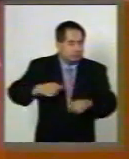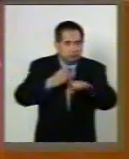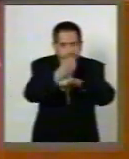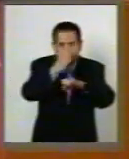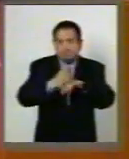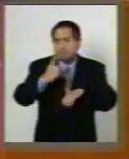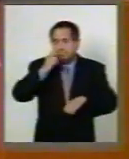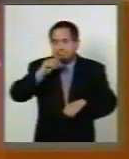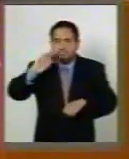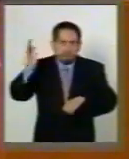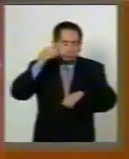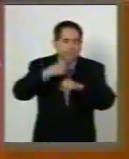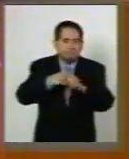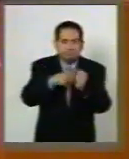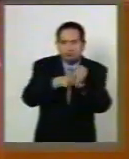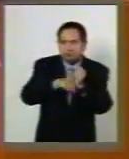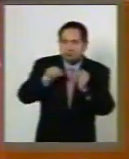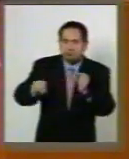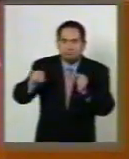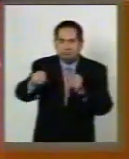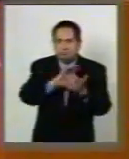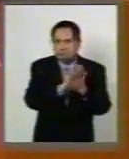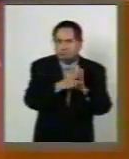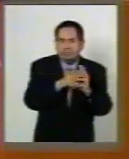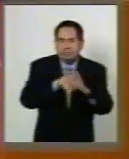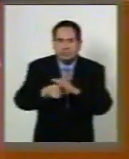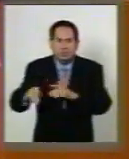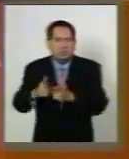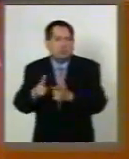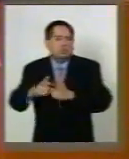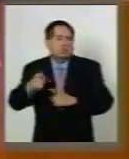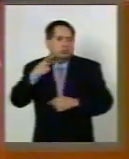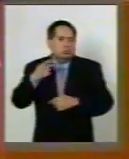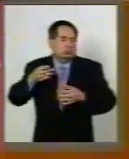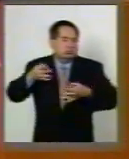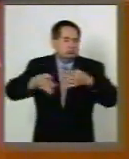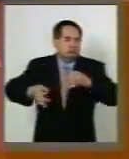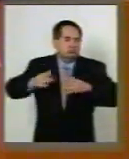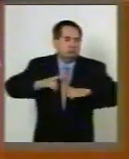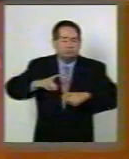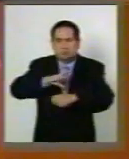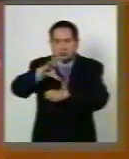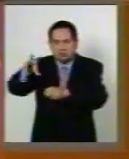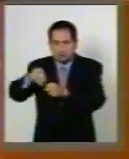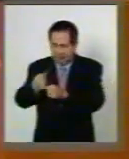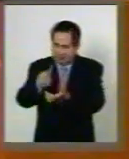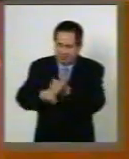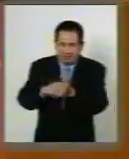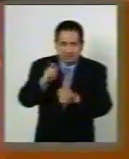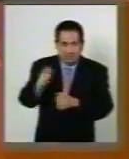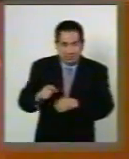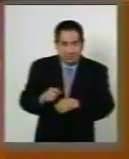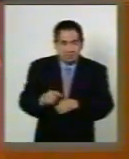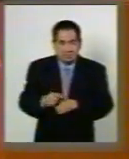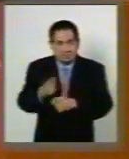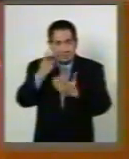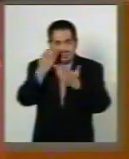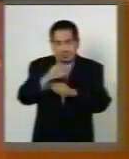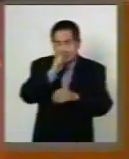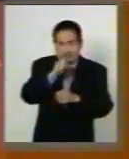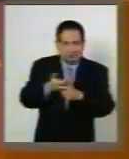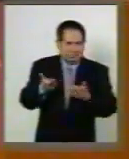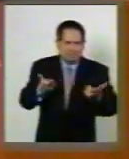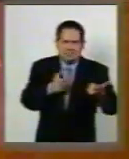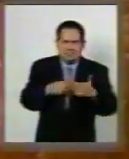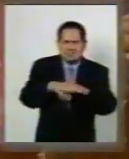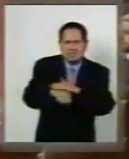estados, de la federación, de los partidos políticos, el sistema judicial, el capital y el sistema bancario y